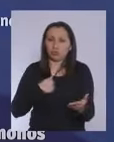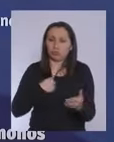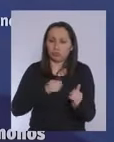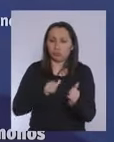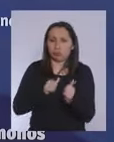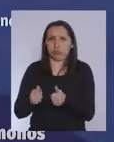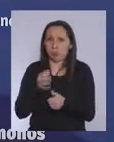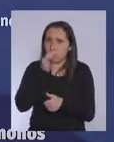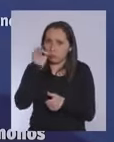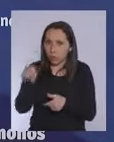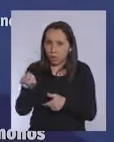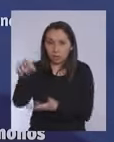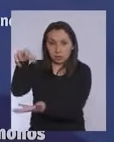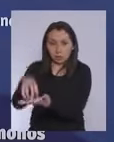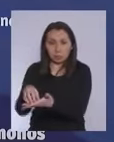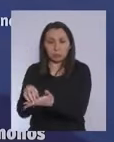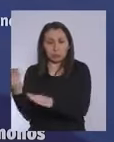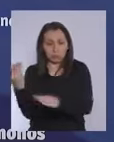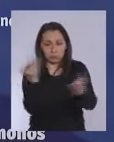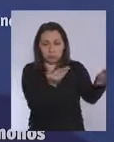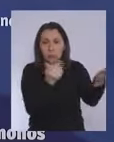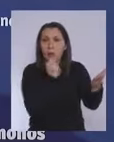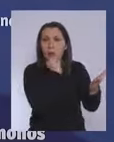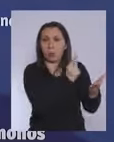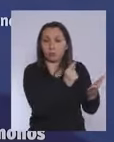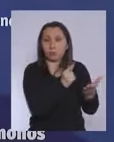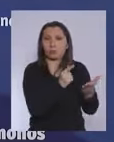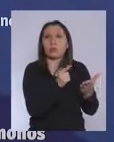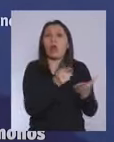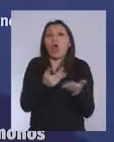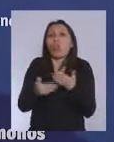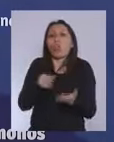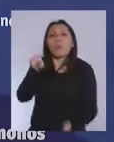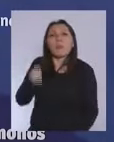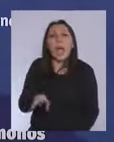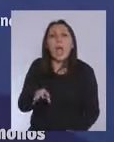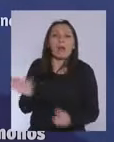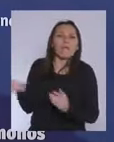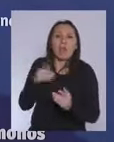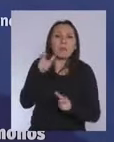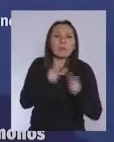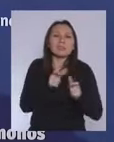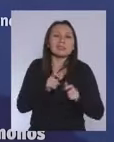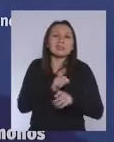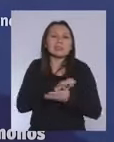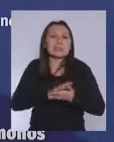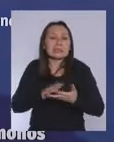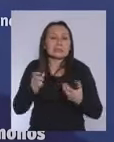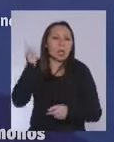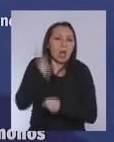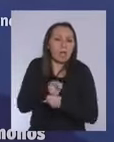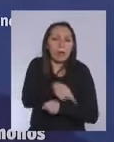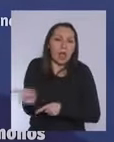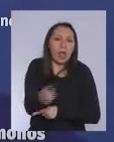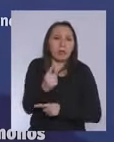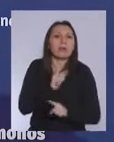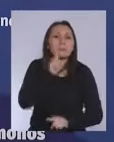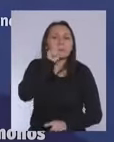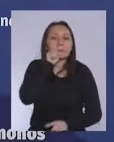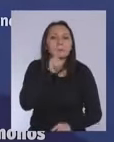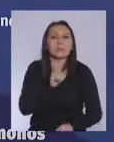a este centro a que haga la acusación donde están pagando donde están estimulando dónde están obligando a la gente a tomarle